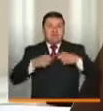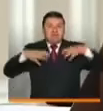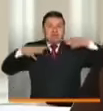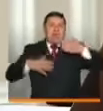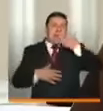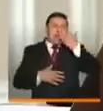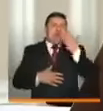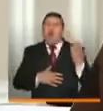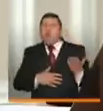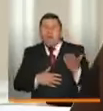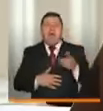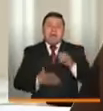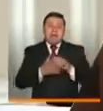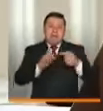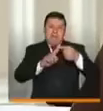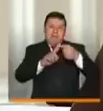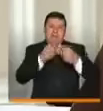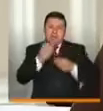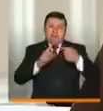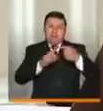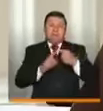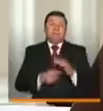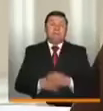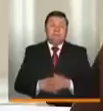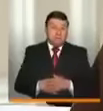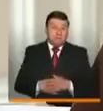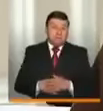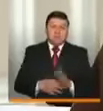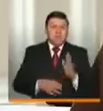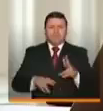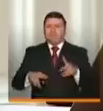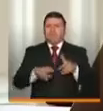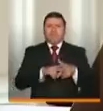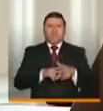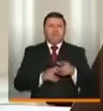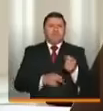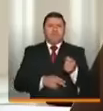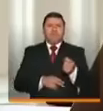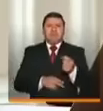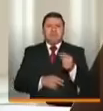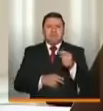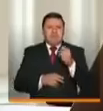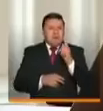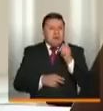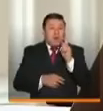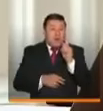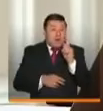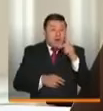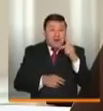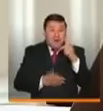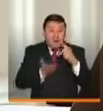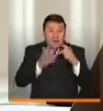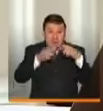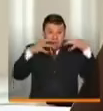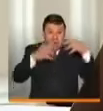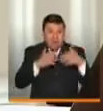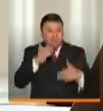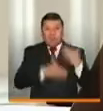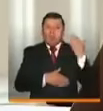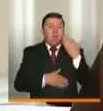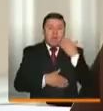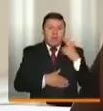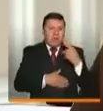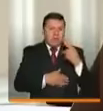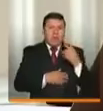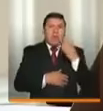gas. Lo primero es que congelamos el precio del kilovatio en la electricidad a partir